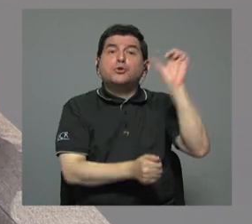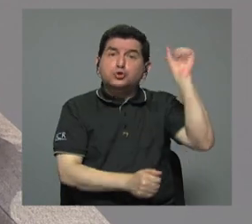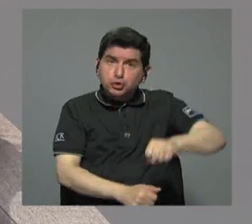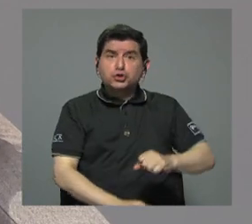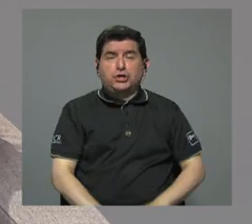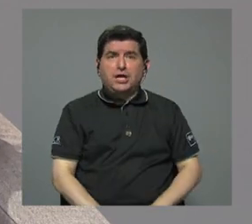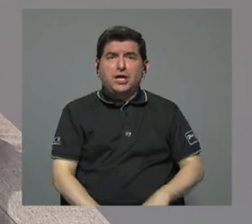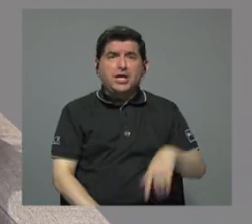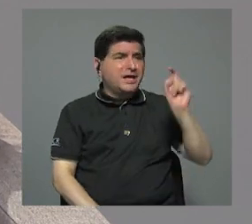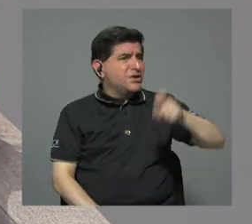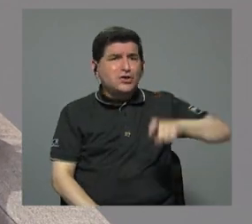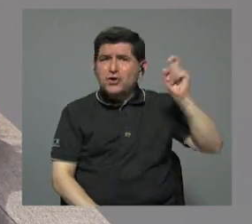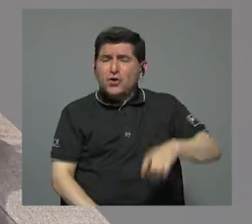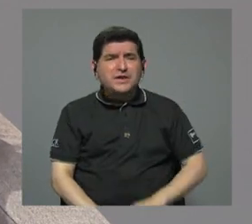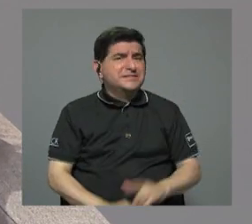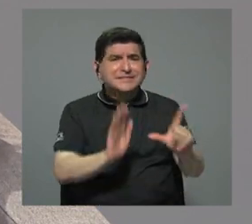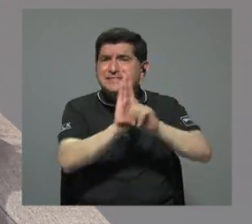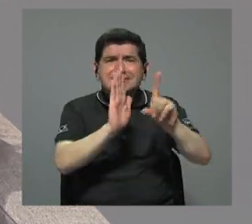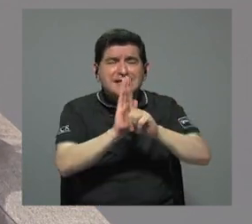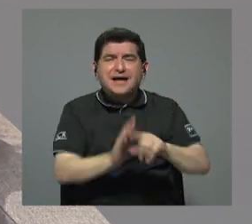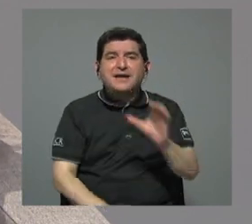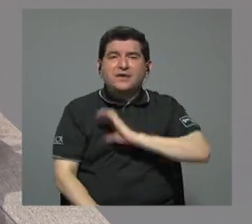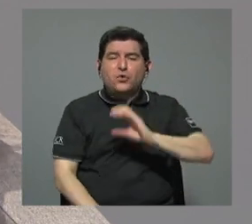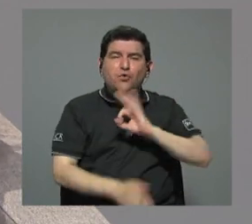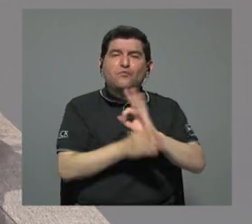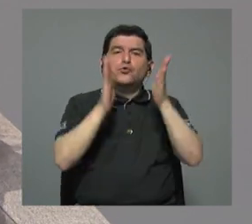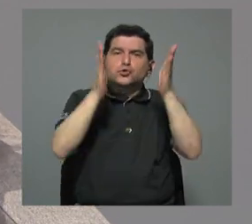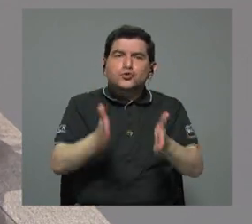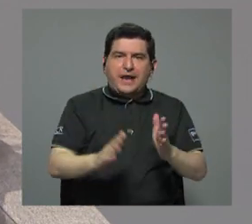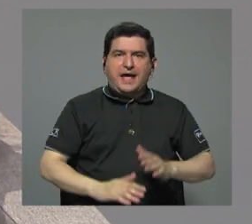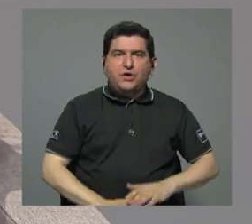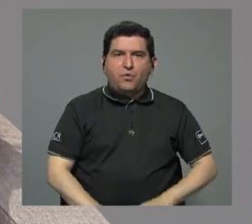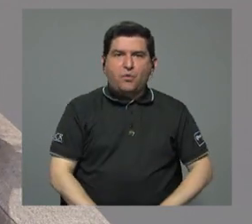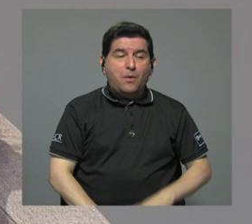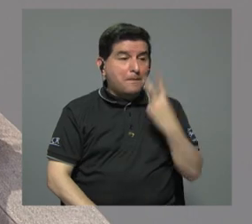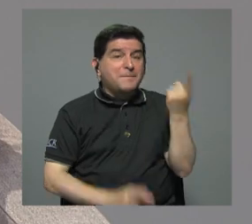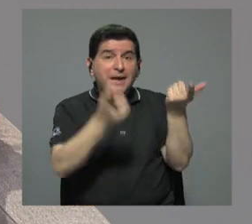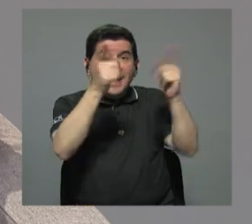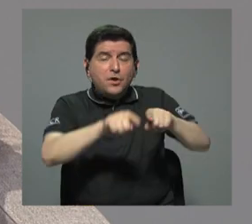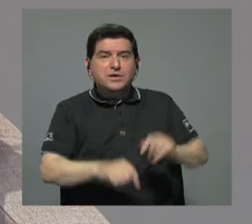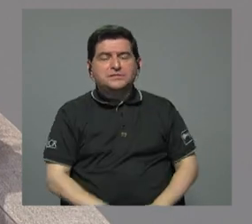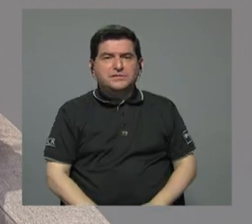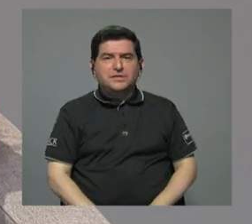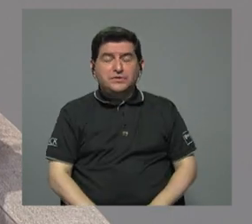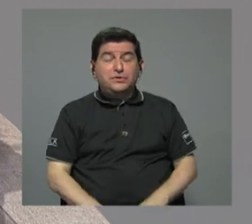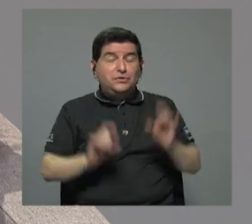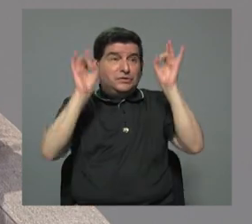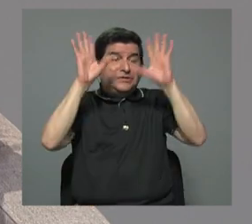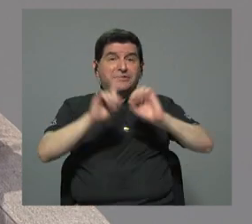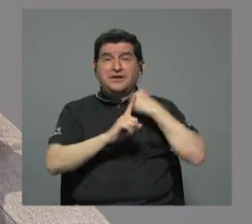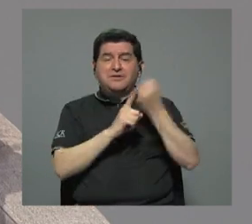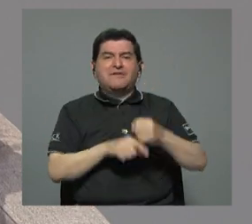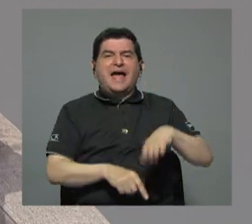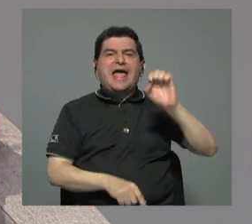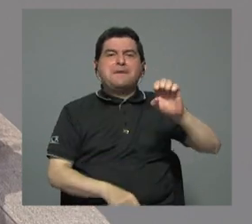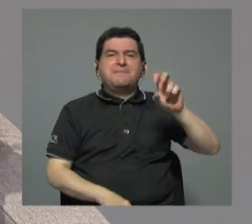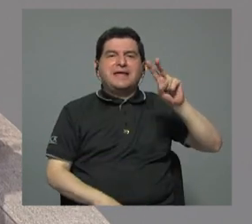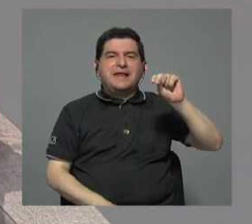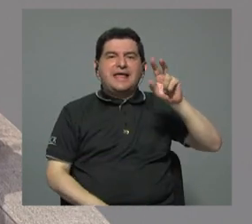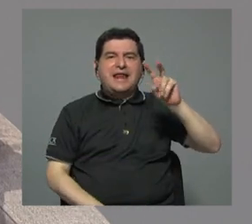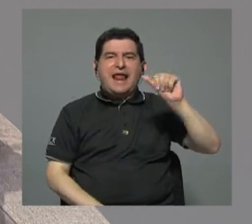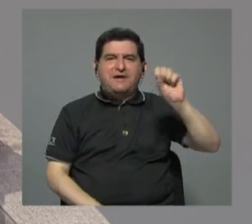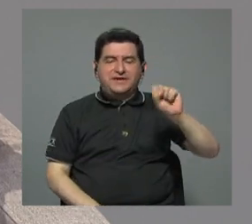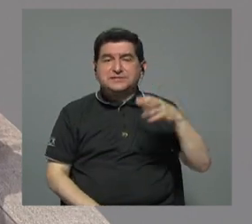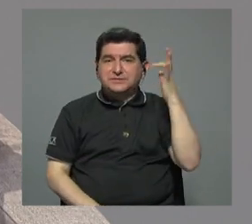que no tiene que estar necesariamente en las leyes en la calidad del funcionario bien lo que pasó el escándalo con doña emilia navas vil doña emilia navas